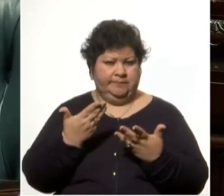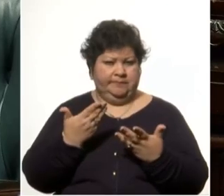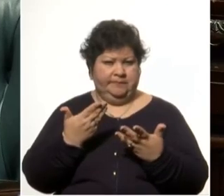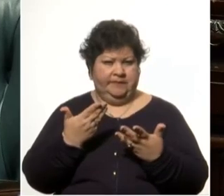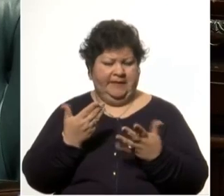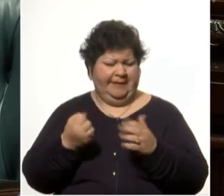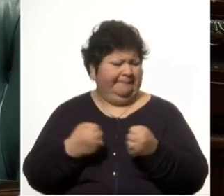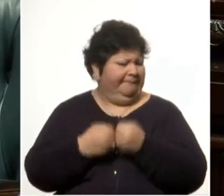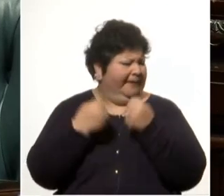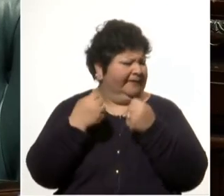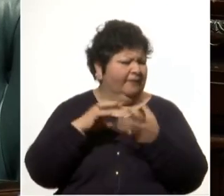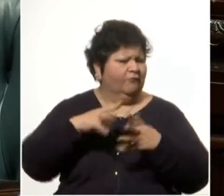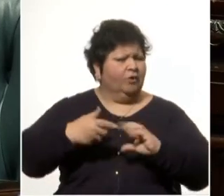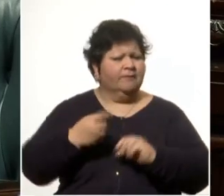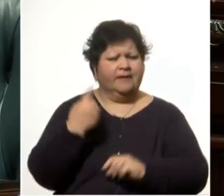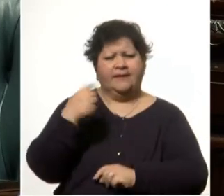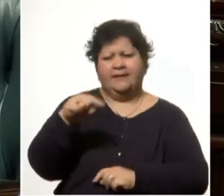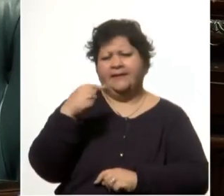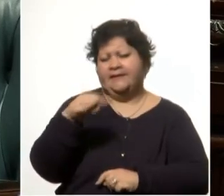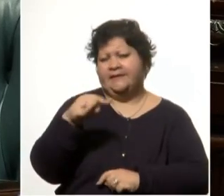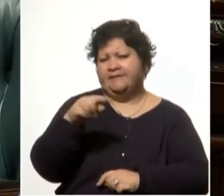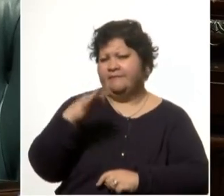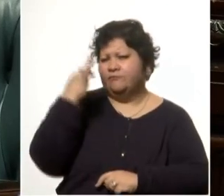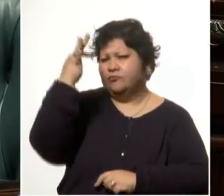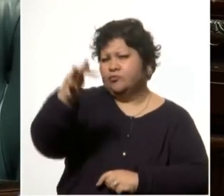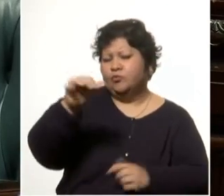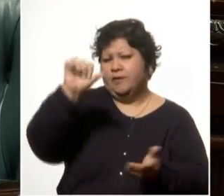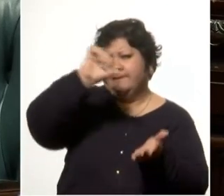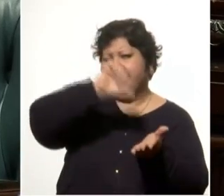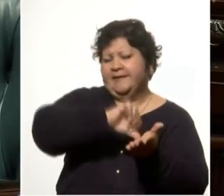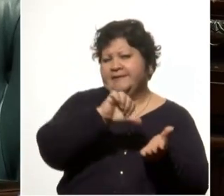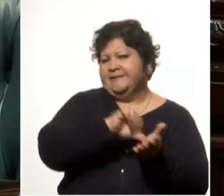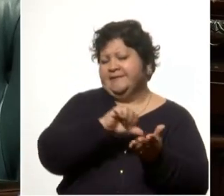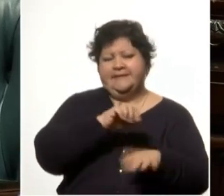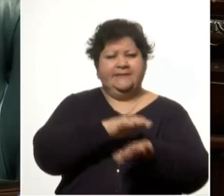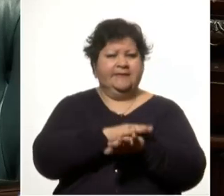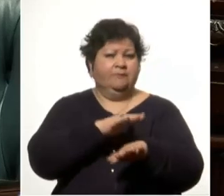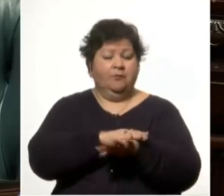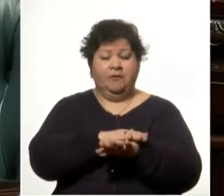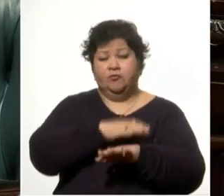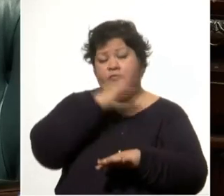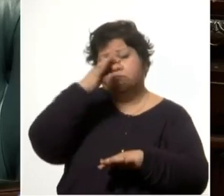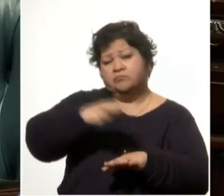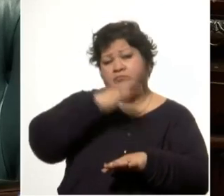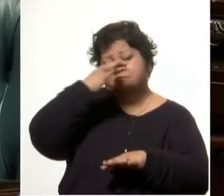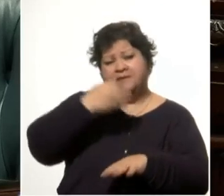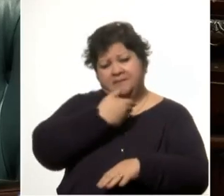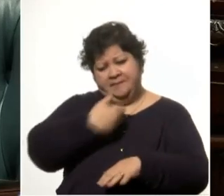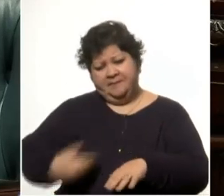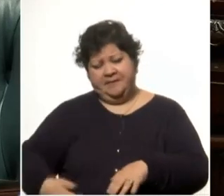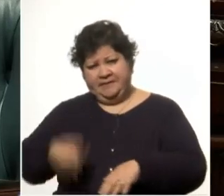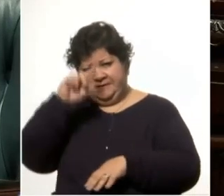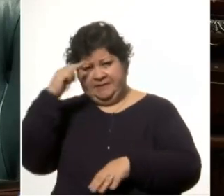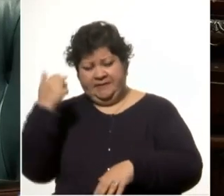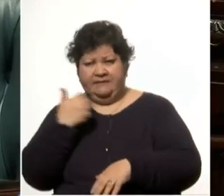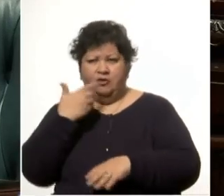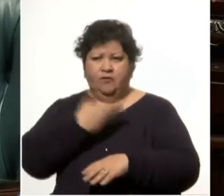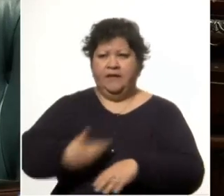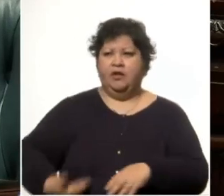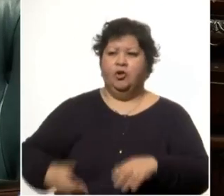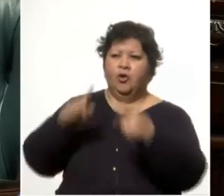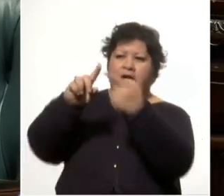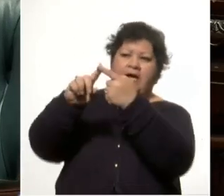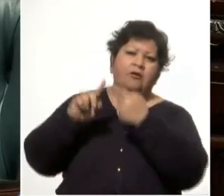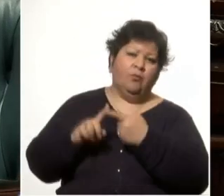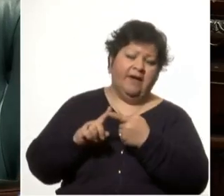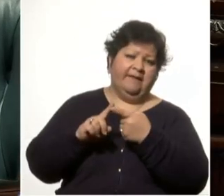futuro del país. En ese momento, y por un muy breve pasaje de su intervención, el Presidente anunció que el Gobierno había llegado a un acuerdo con